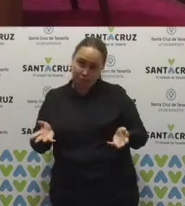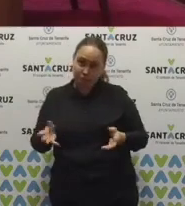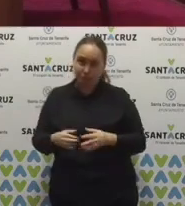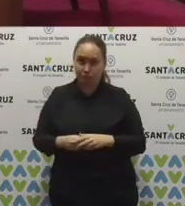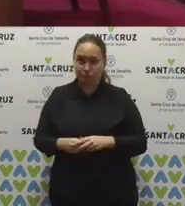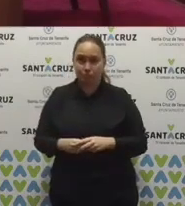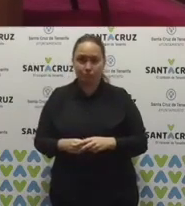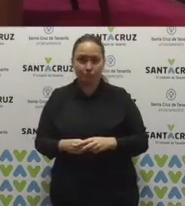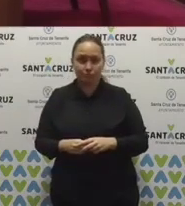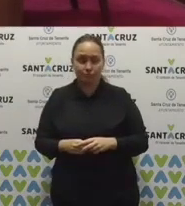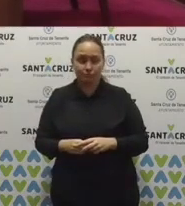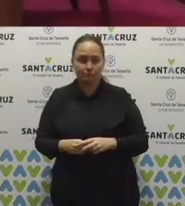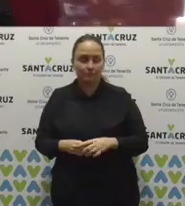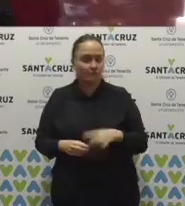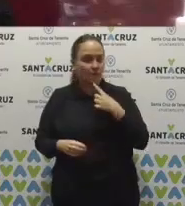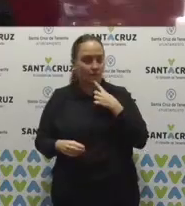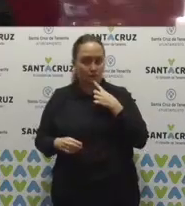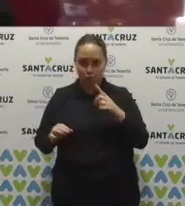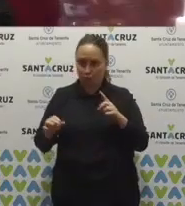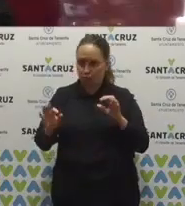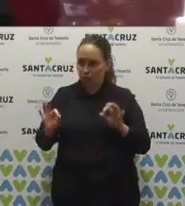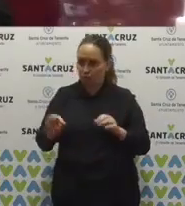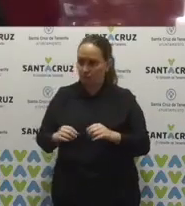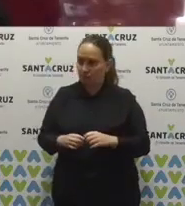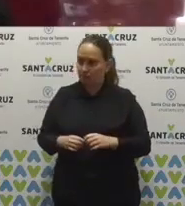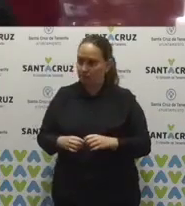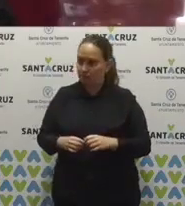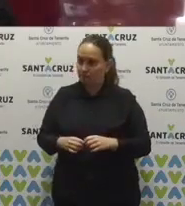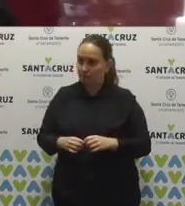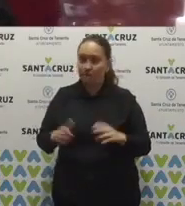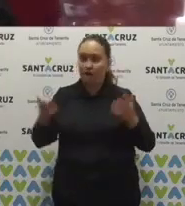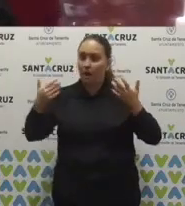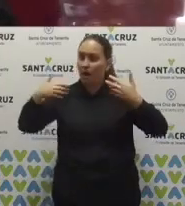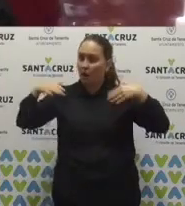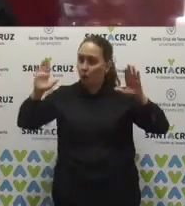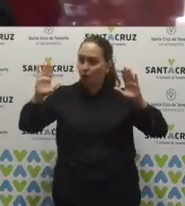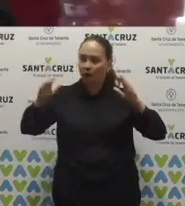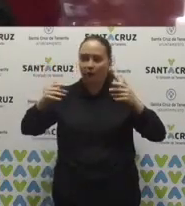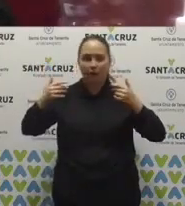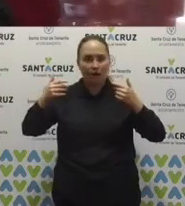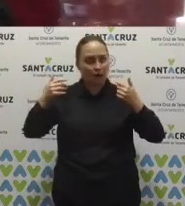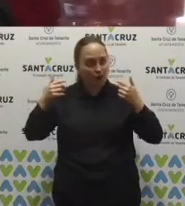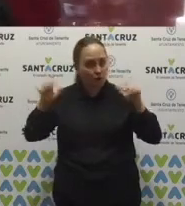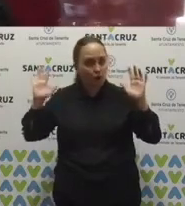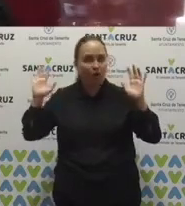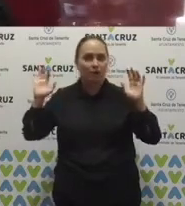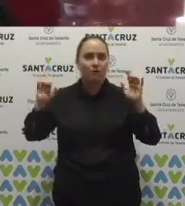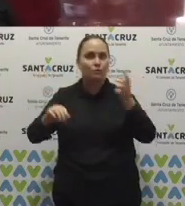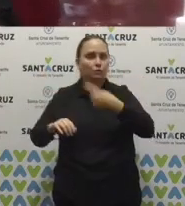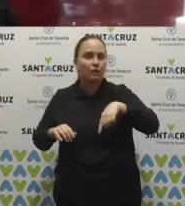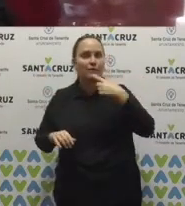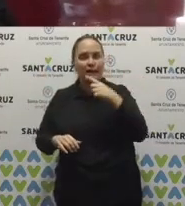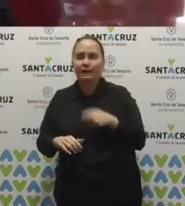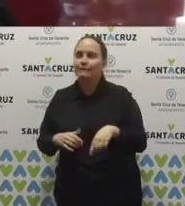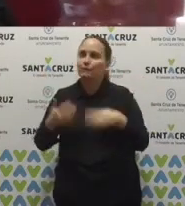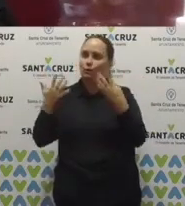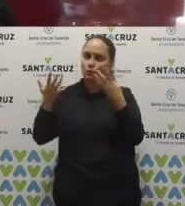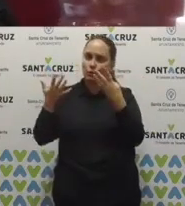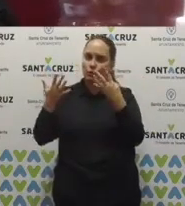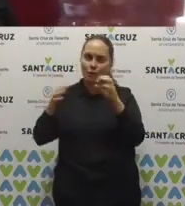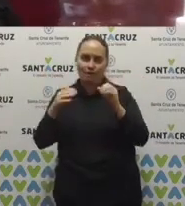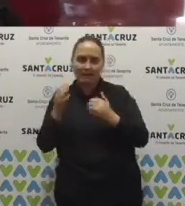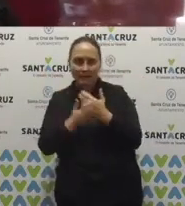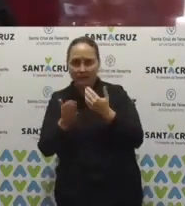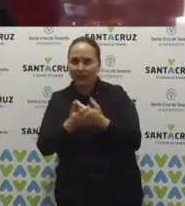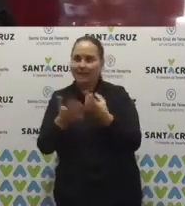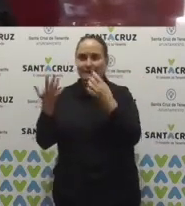dicho esto por más que ustedes digan 90 60 o hagan chistes